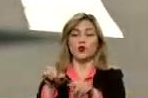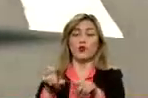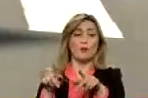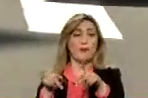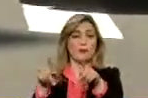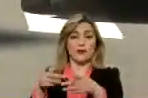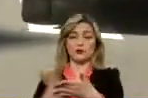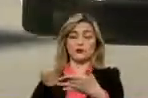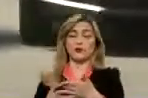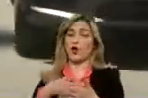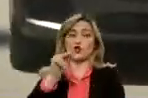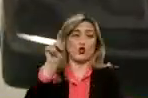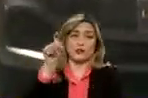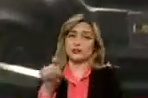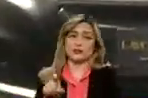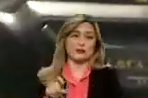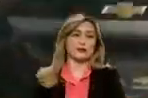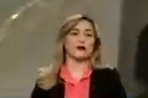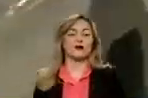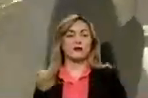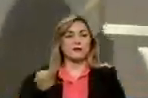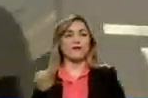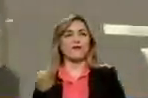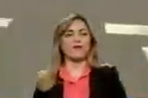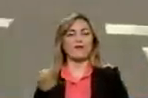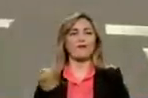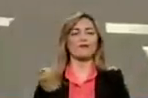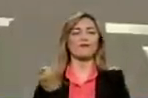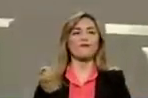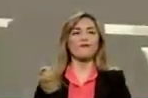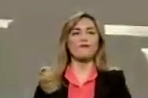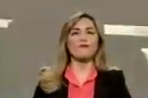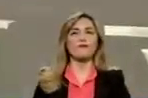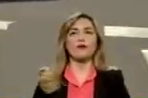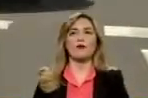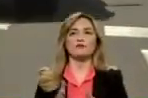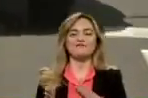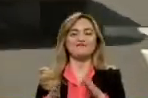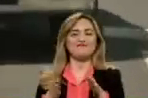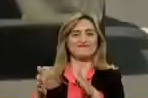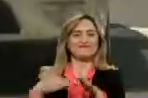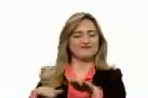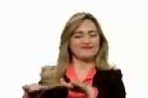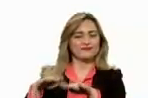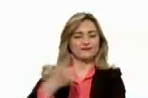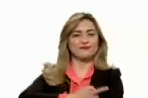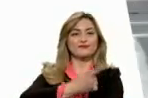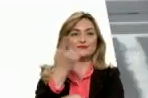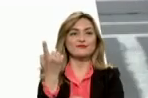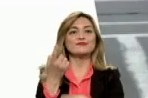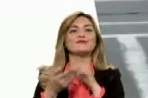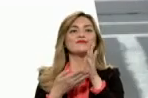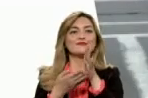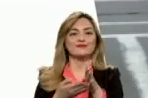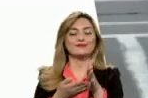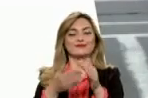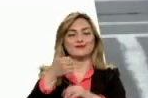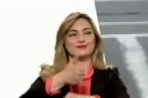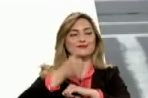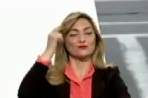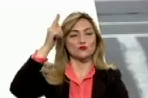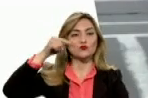plan, es decir, que no necesitan salvoconducto para movilizarse cualquier día de la semana. Ellos son